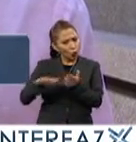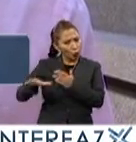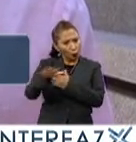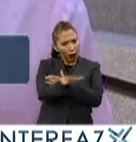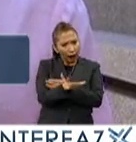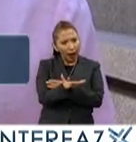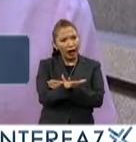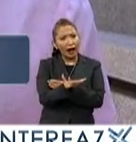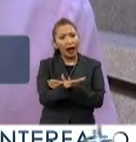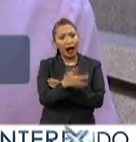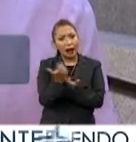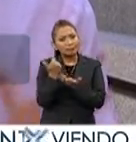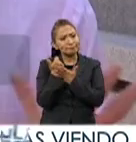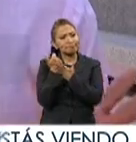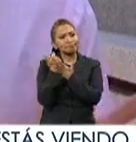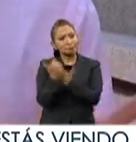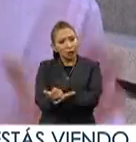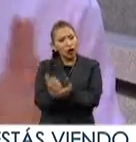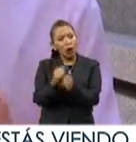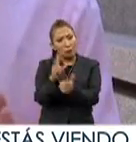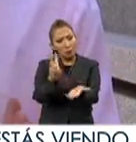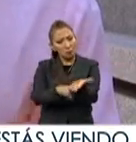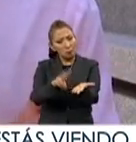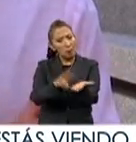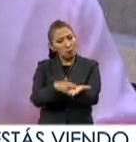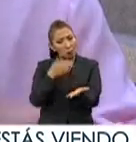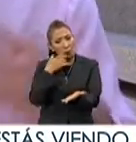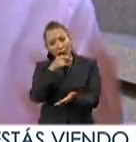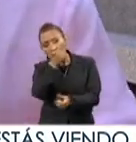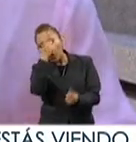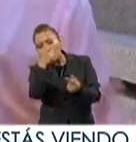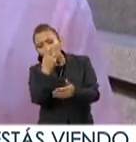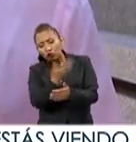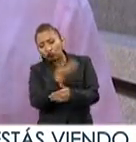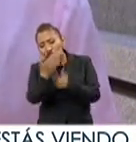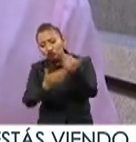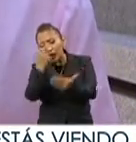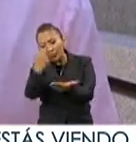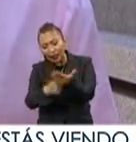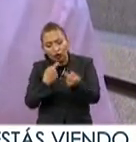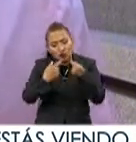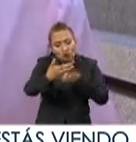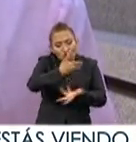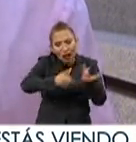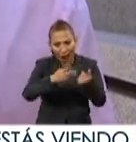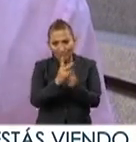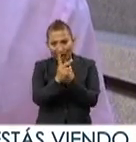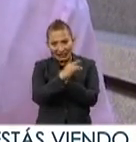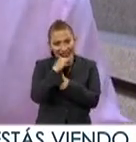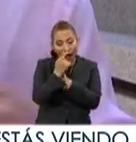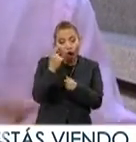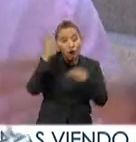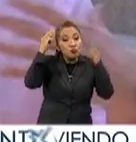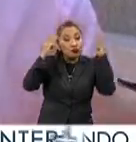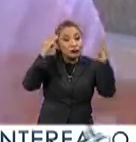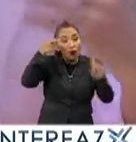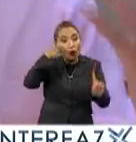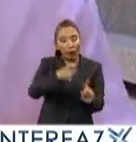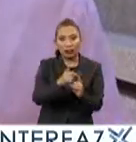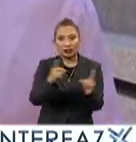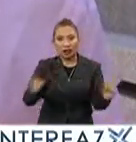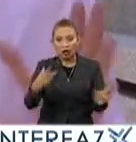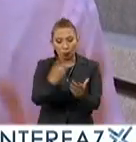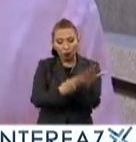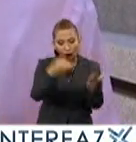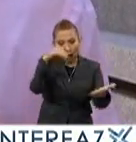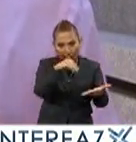ha colaborado con la validación de varios procesos internos en nuestro país relacionados con museos. Por ejemplo, el desarrollo de